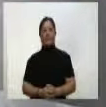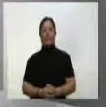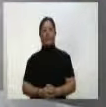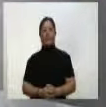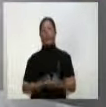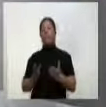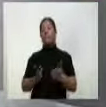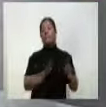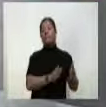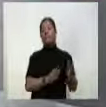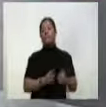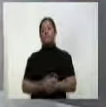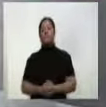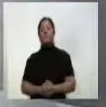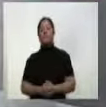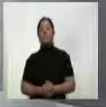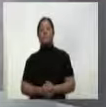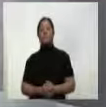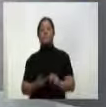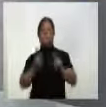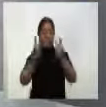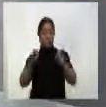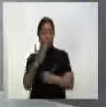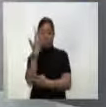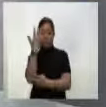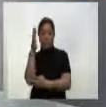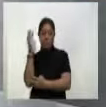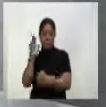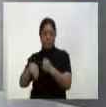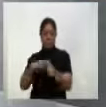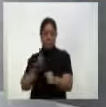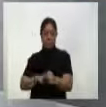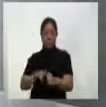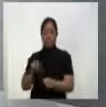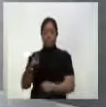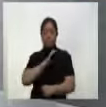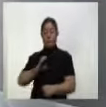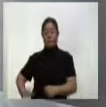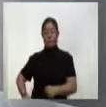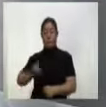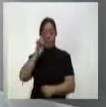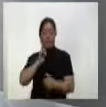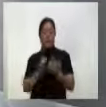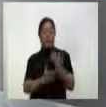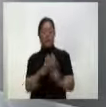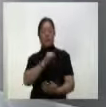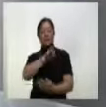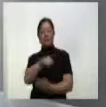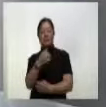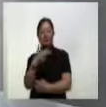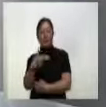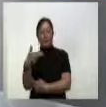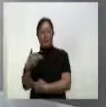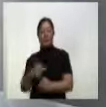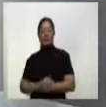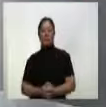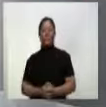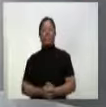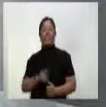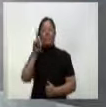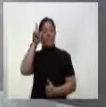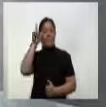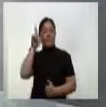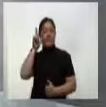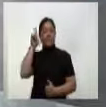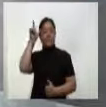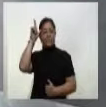Y por otra parte, en materia de medio ambiente, la candidata de la coalición Juntos Haremos Historia en Tlaxcala, Lorena Cuellar